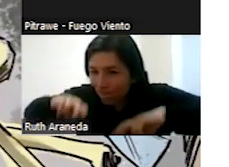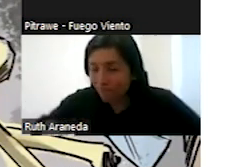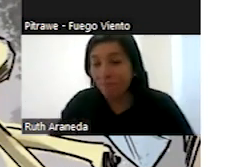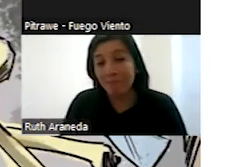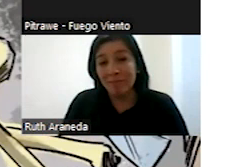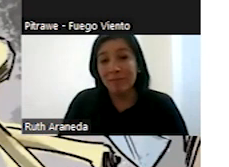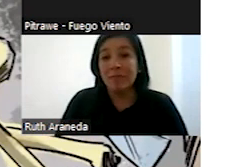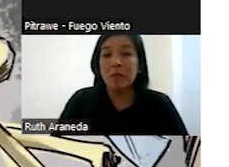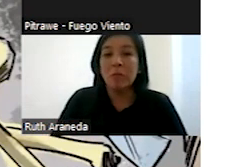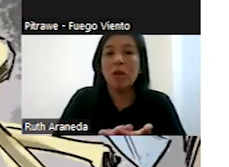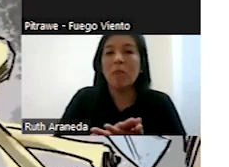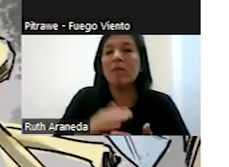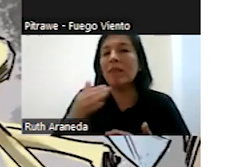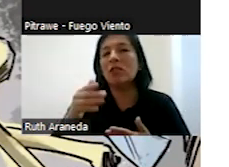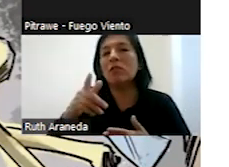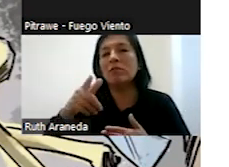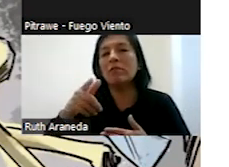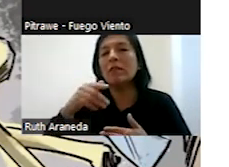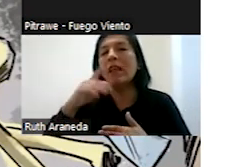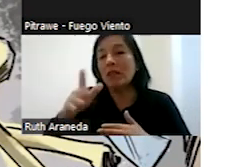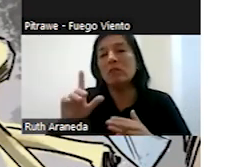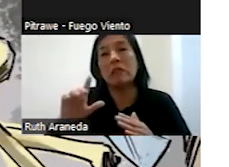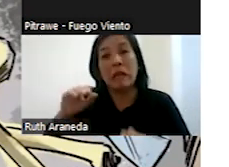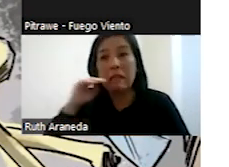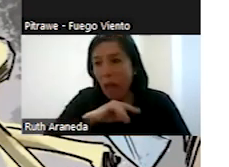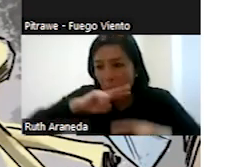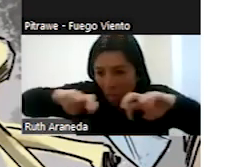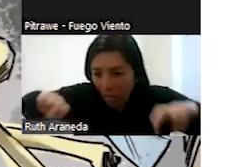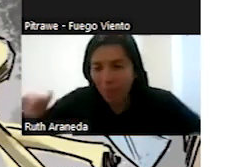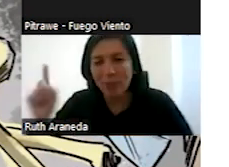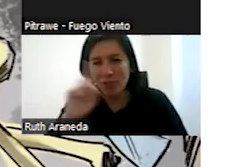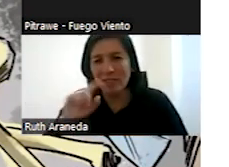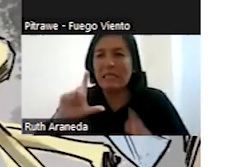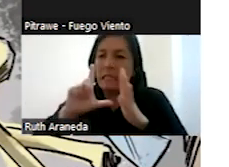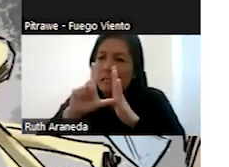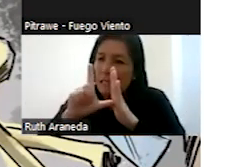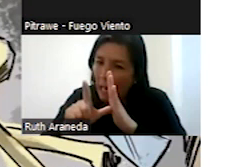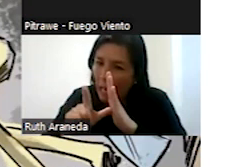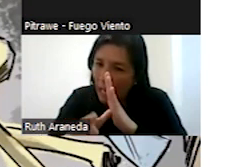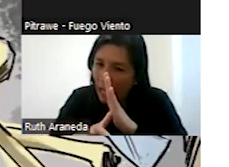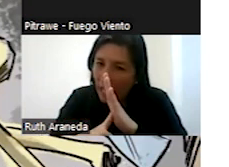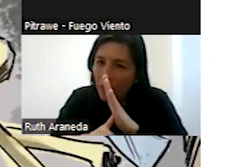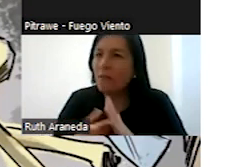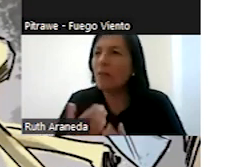Generalmente son procesos lentos, son procesos que requieren el apoyo de muchas disciplinas